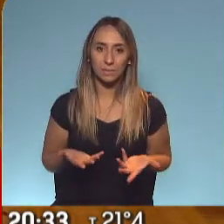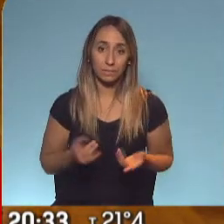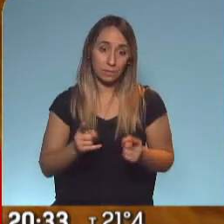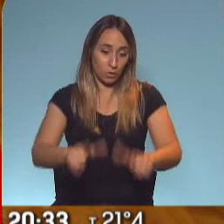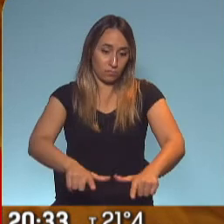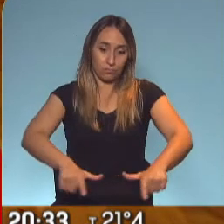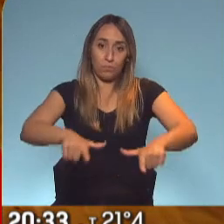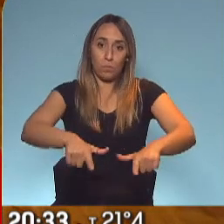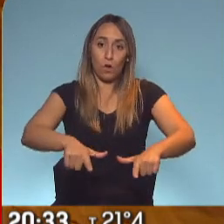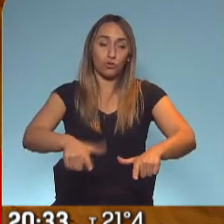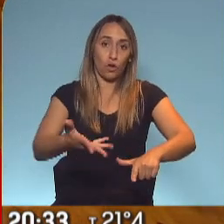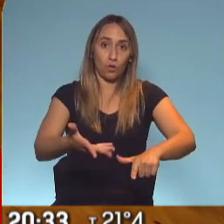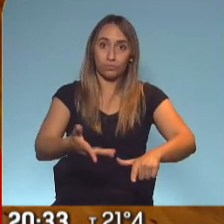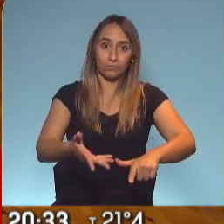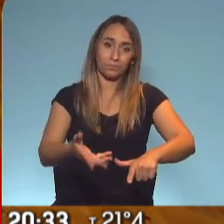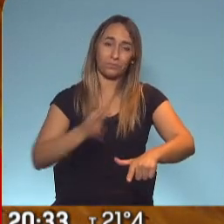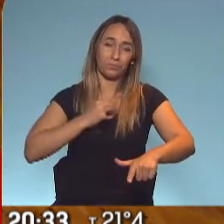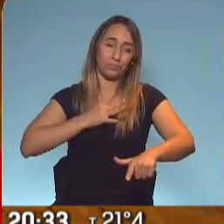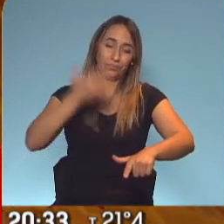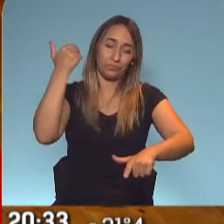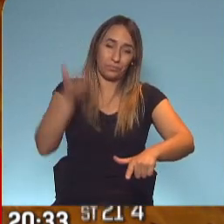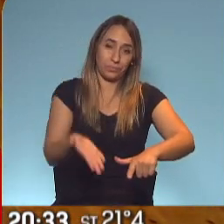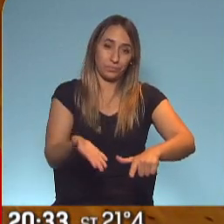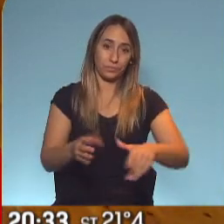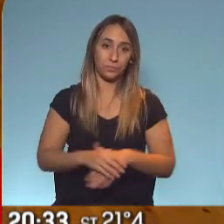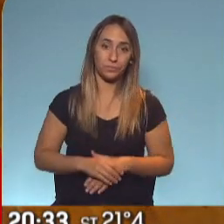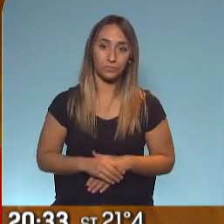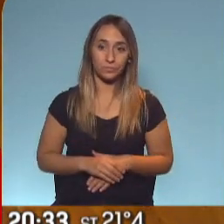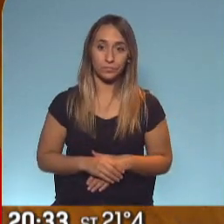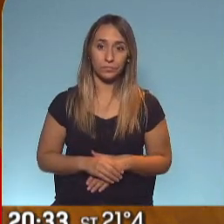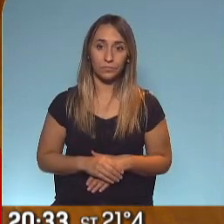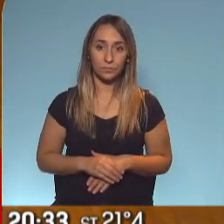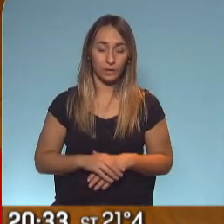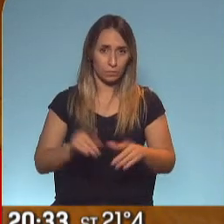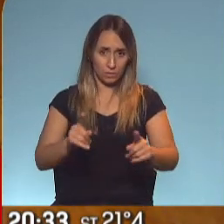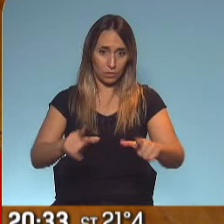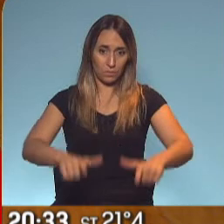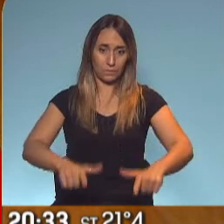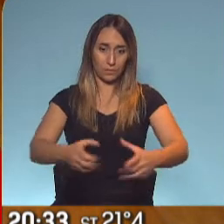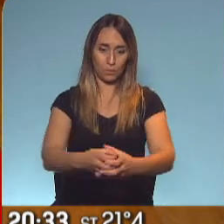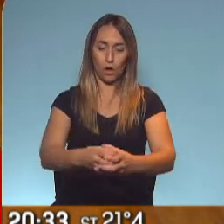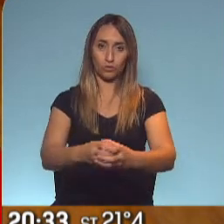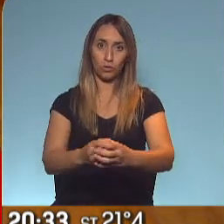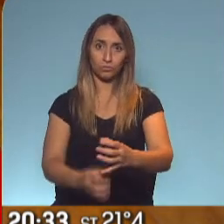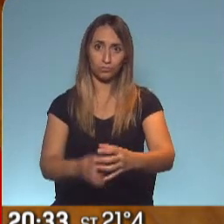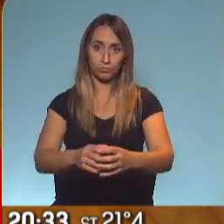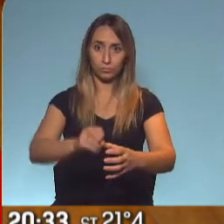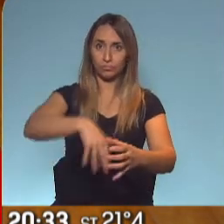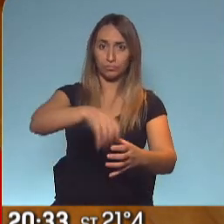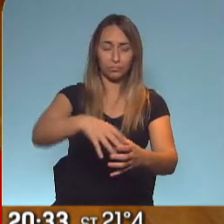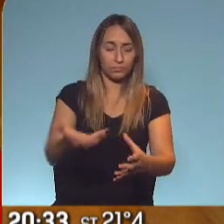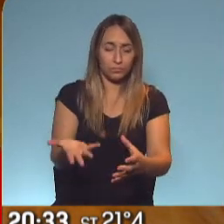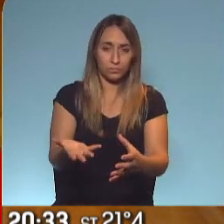la letrina, la conocida letrina. En el mejor de los casos. Sí, a veces solamente letrina, ¿no? Sí. Contando como letrina, es decir, que no